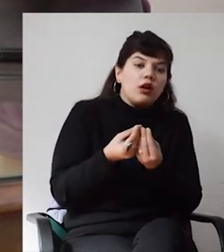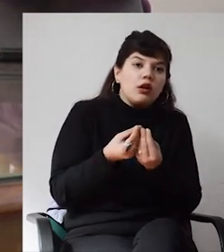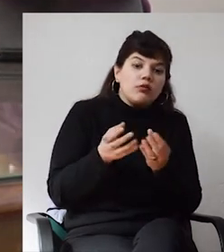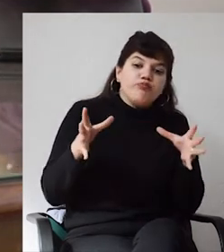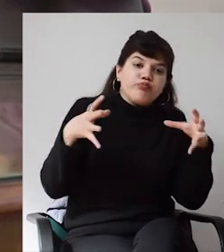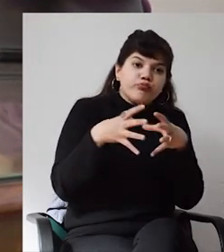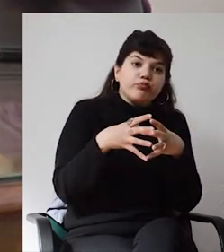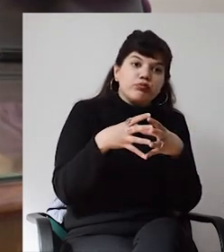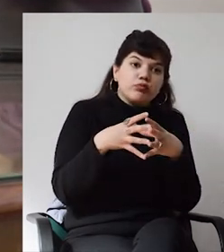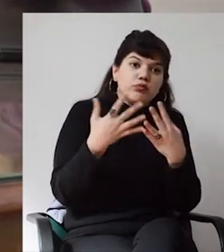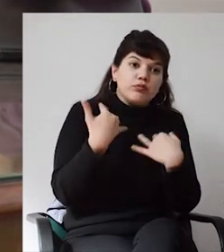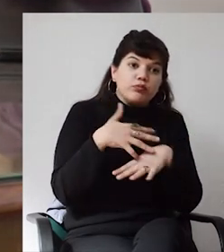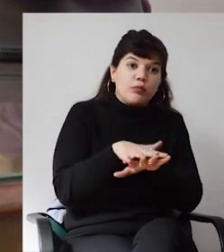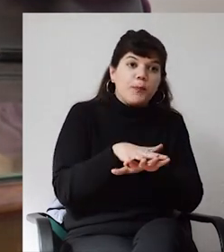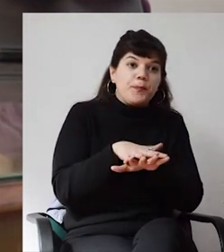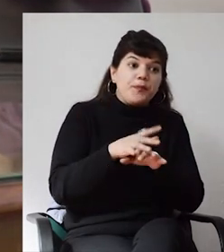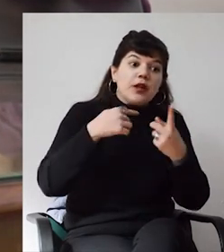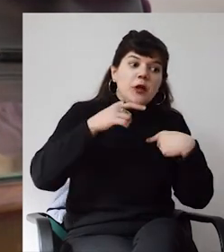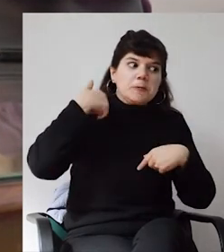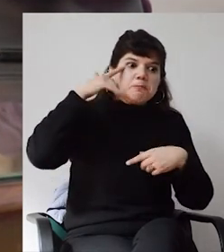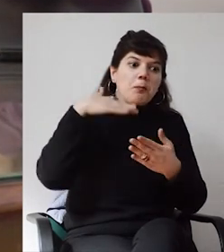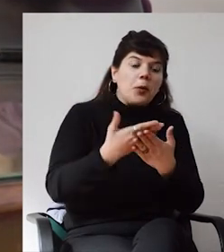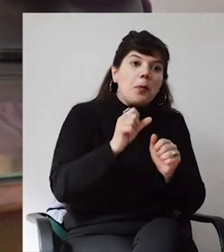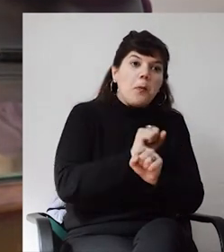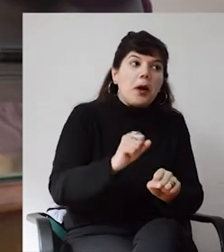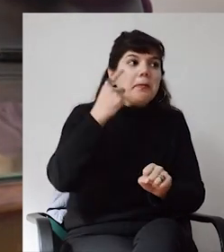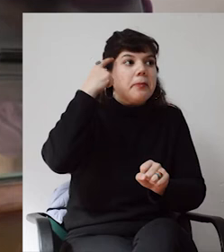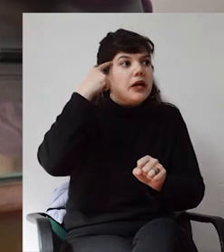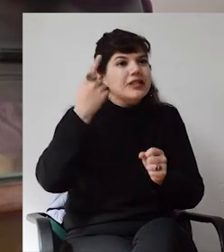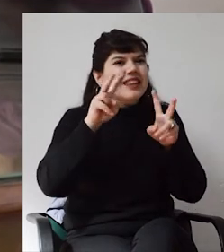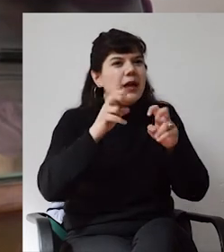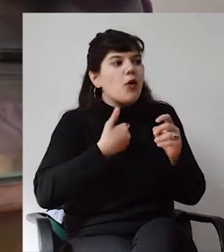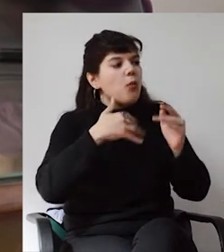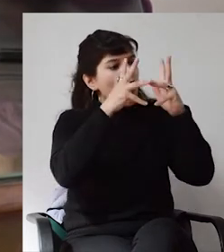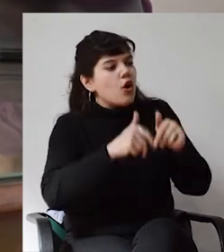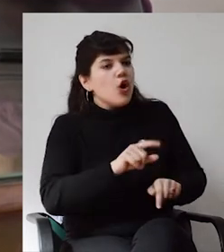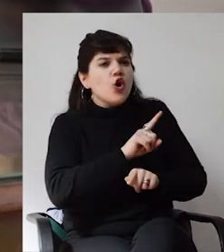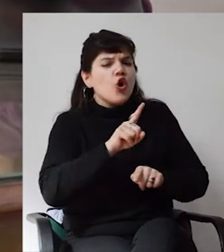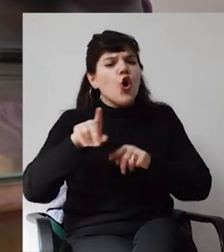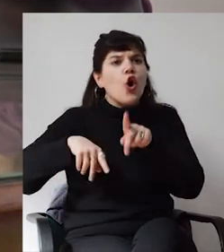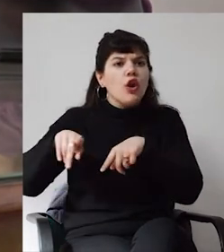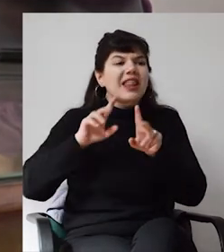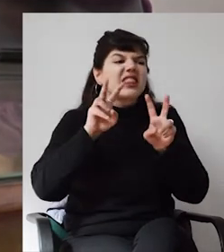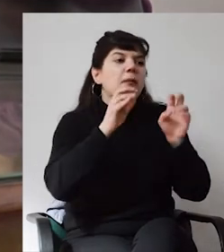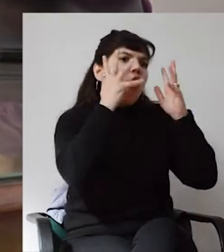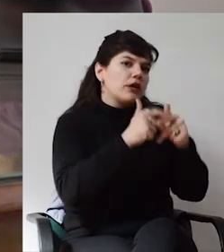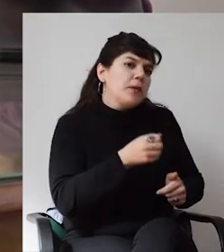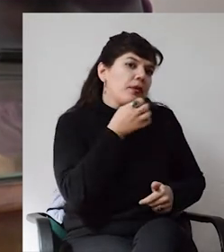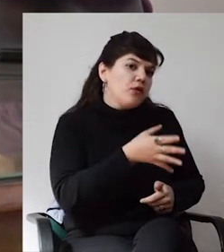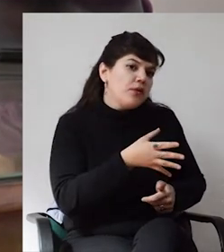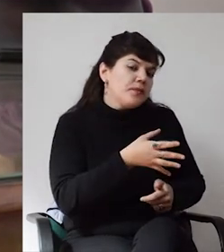ahí yo les propondría pensar en la articulación y no en la coordinación.